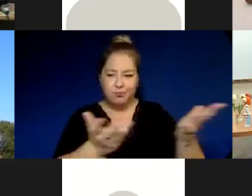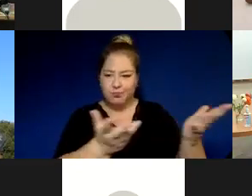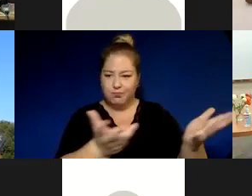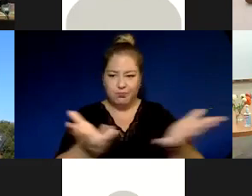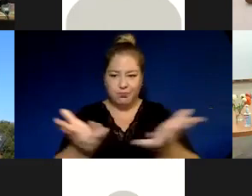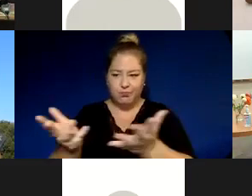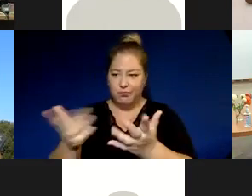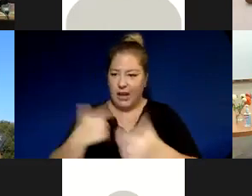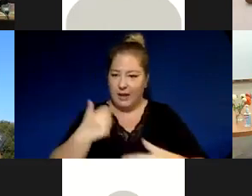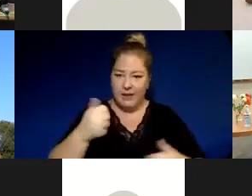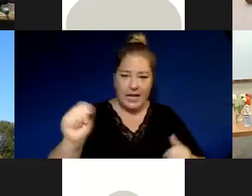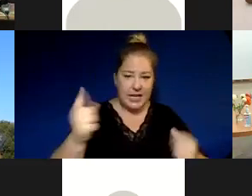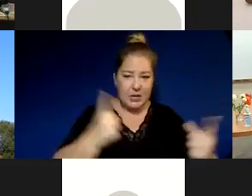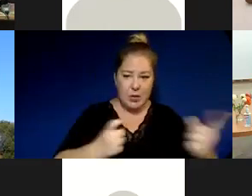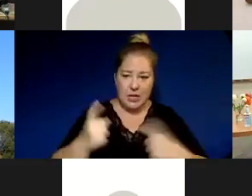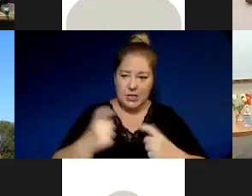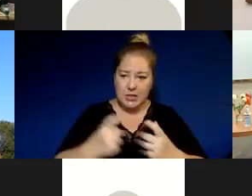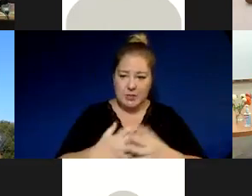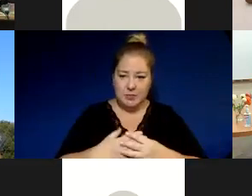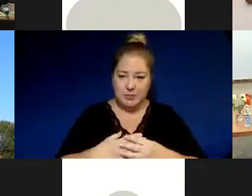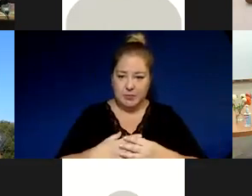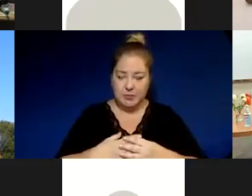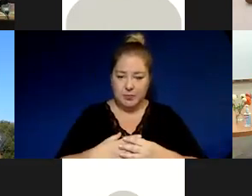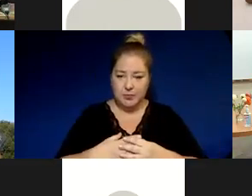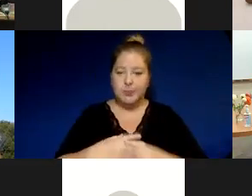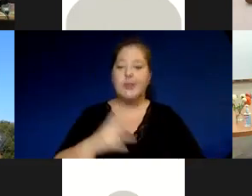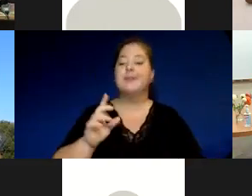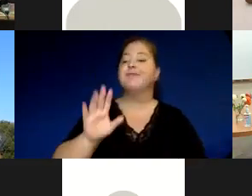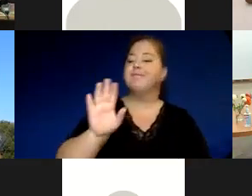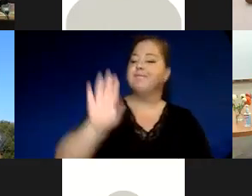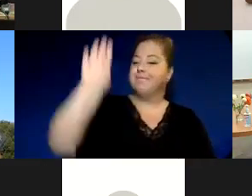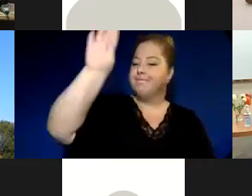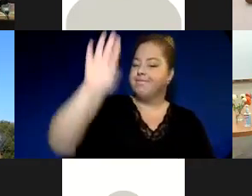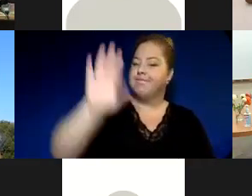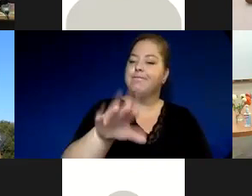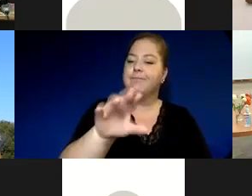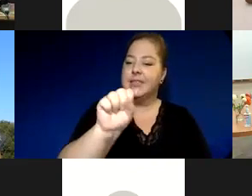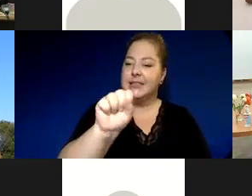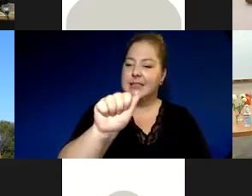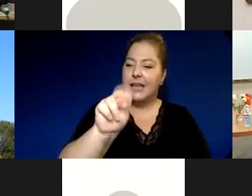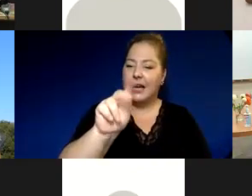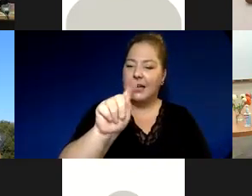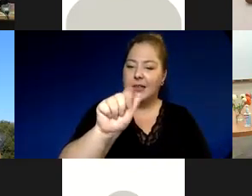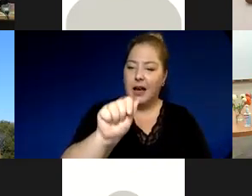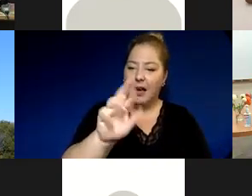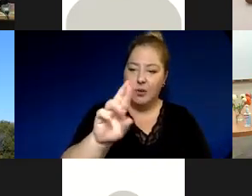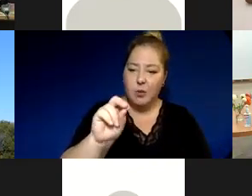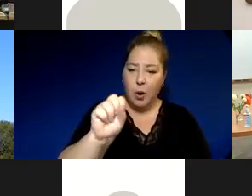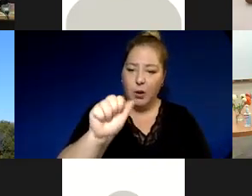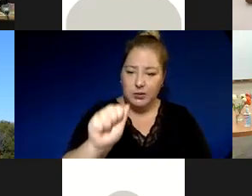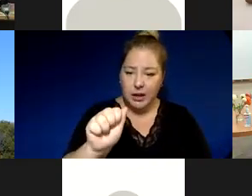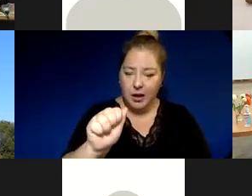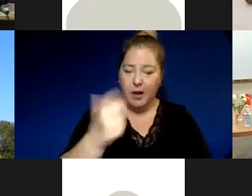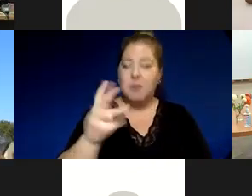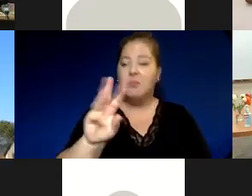que haya evacuaciones a Santa Rosa, en Windsor. Quizá pueda hablar usted un poquito acerca de ese tipo